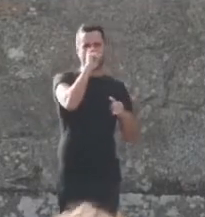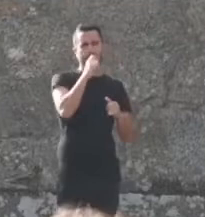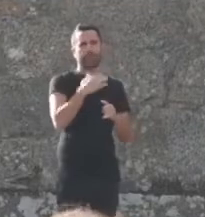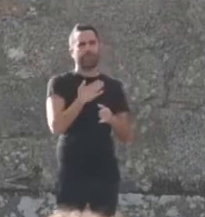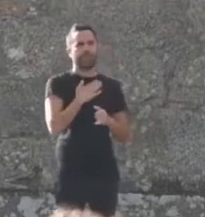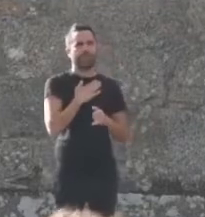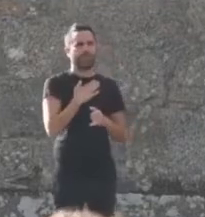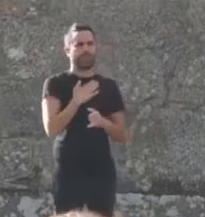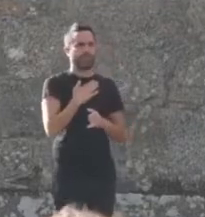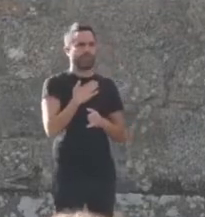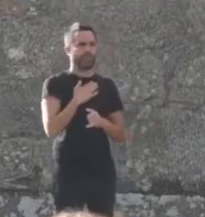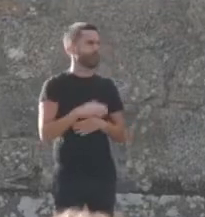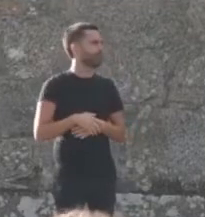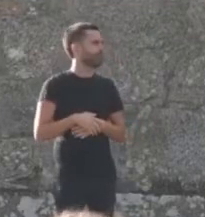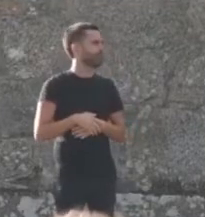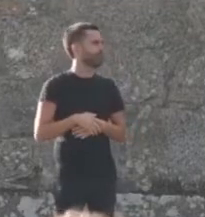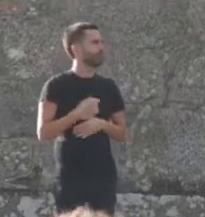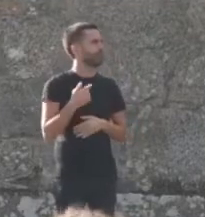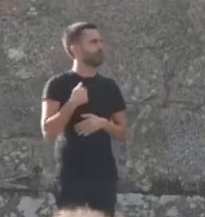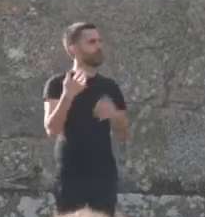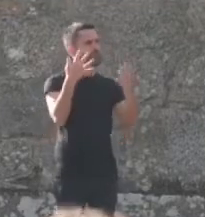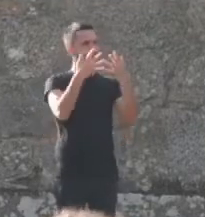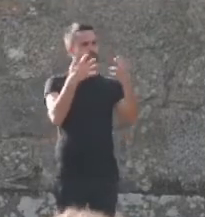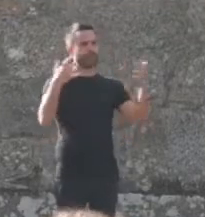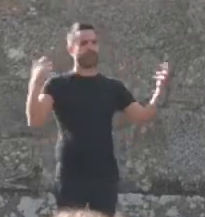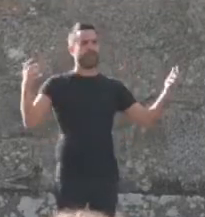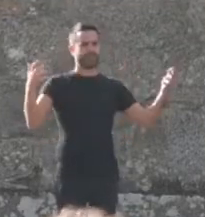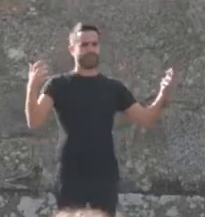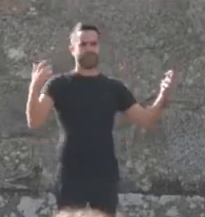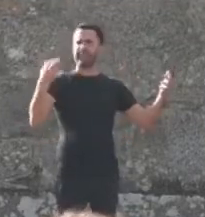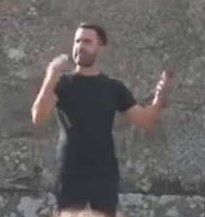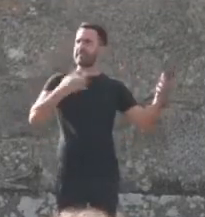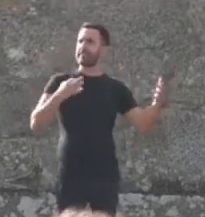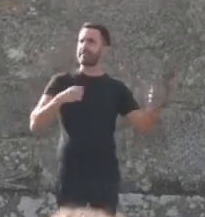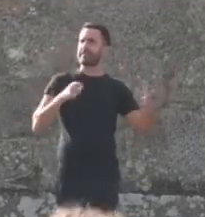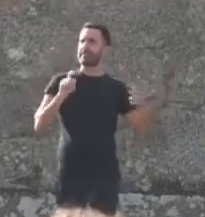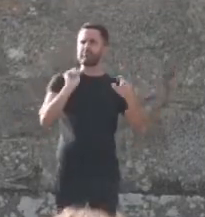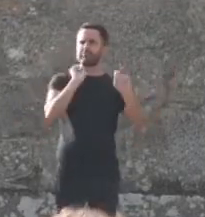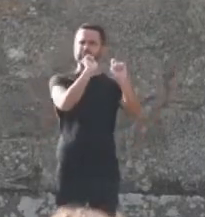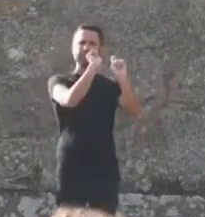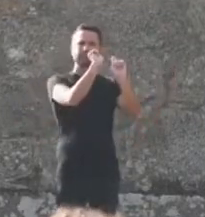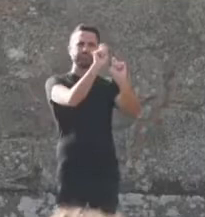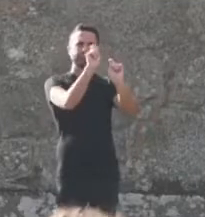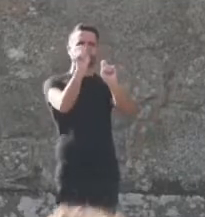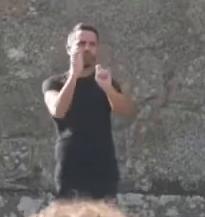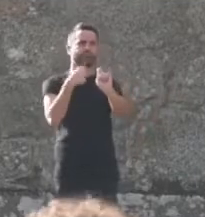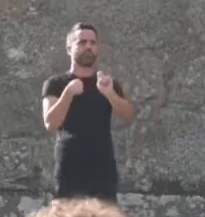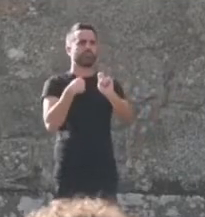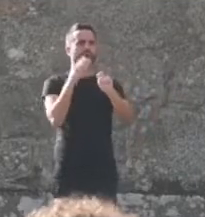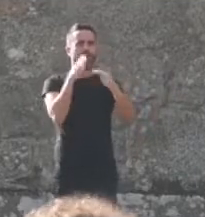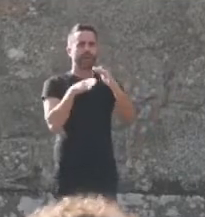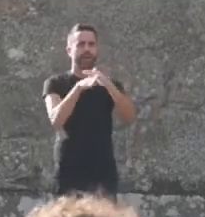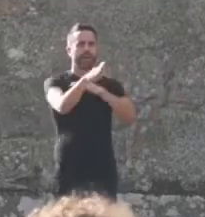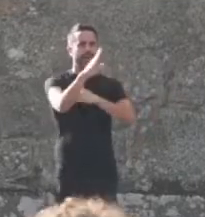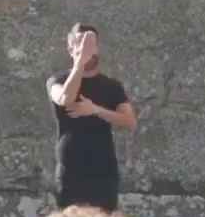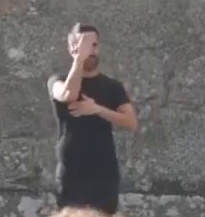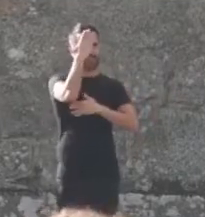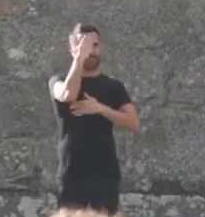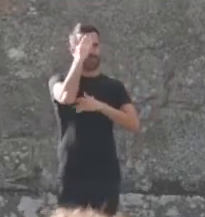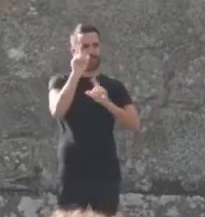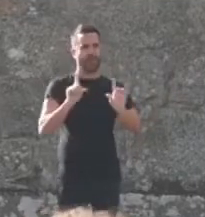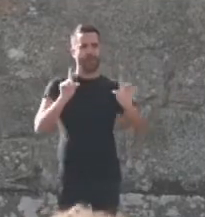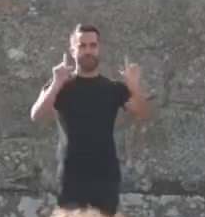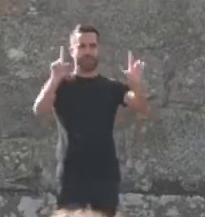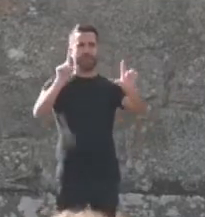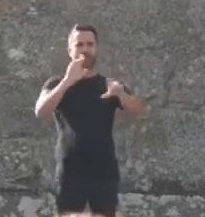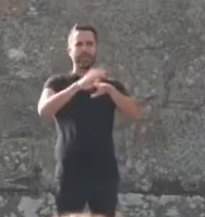Eu creo que esta frase debería estar inscrita, gravada, na entrada principal da illa, para que